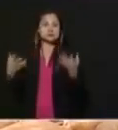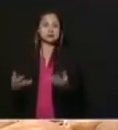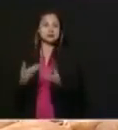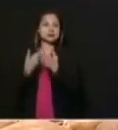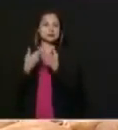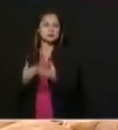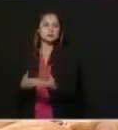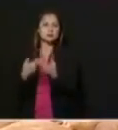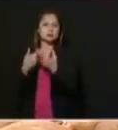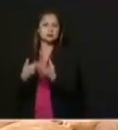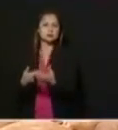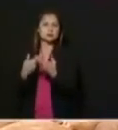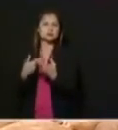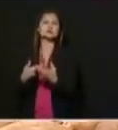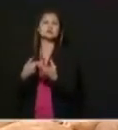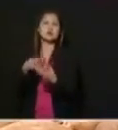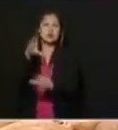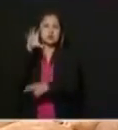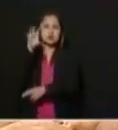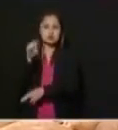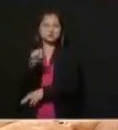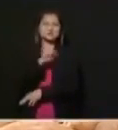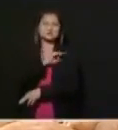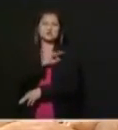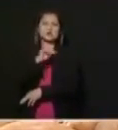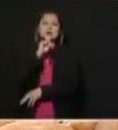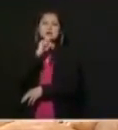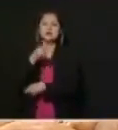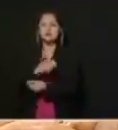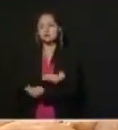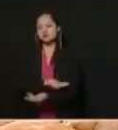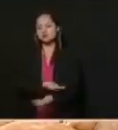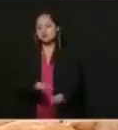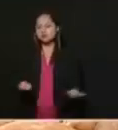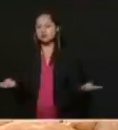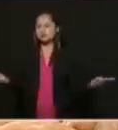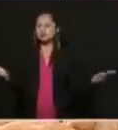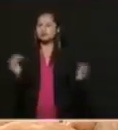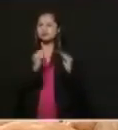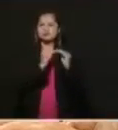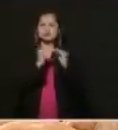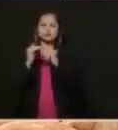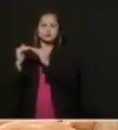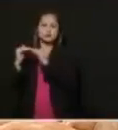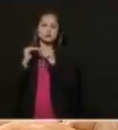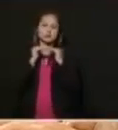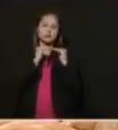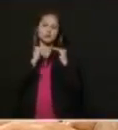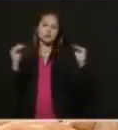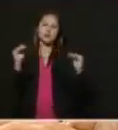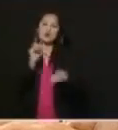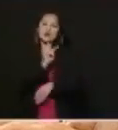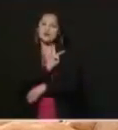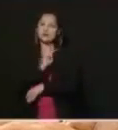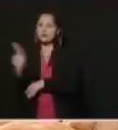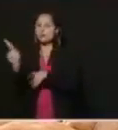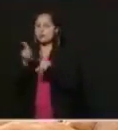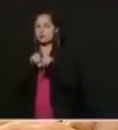repartir equitativamente. Y a repartir. Entre todos mis hermanos. Para que